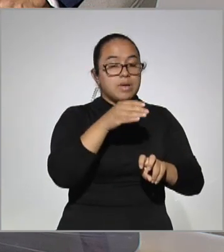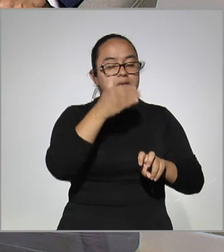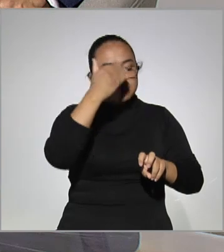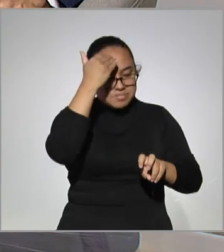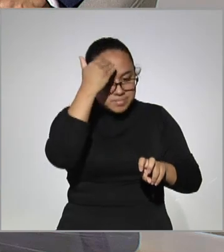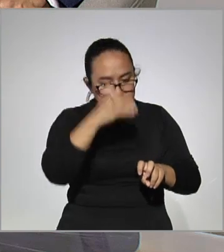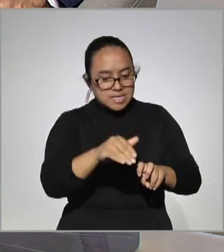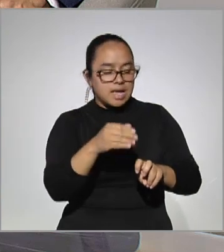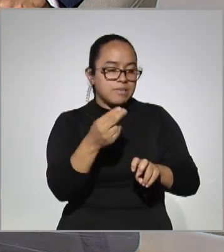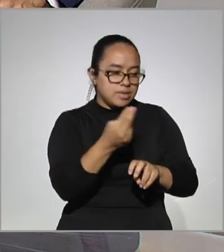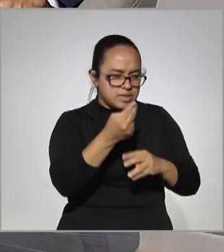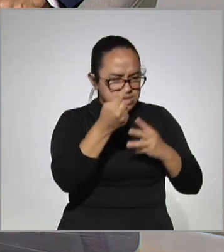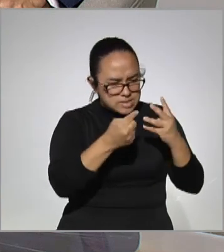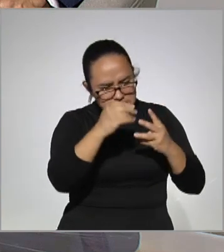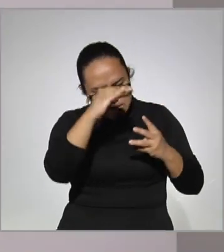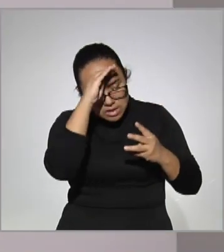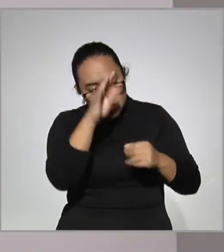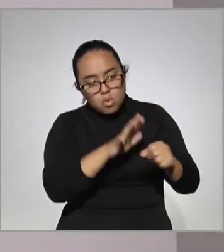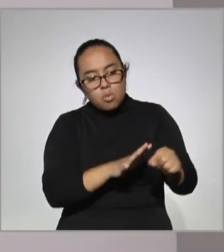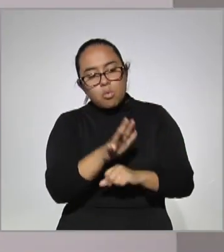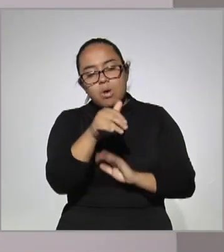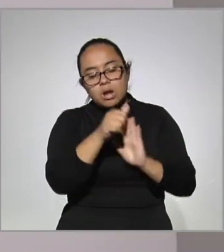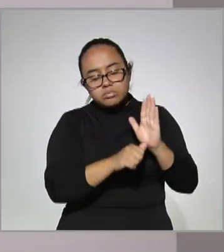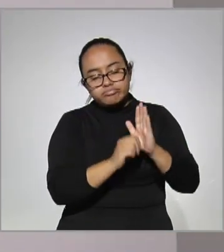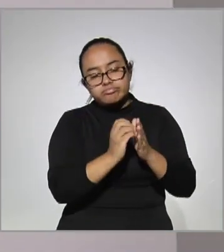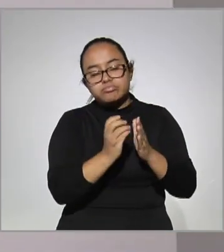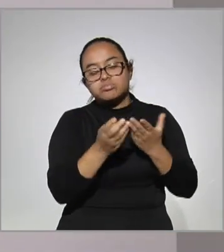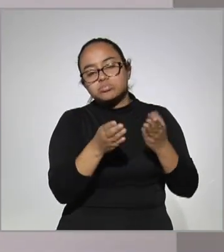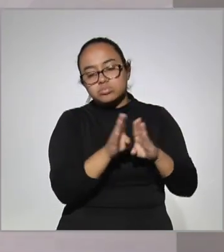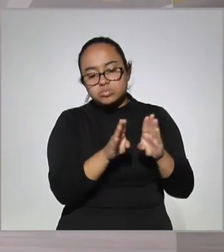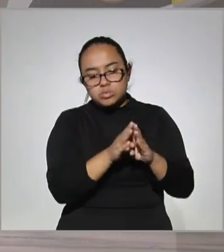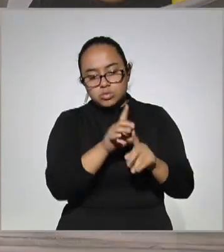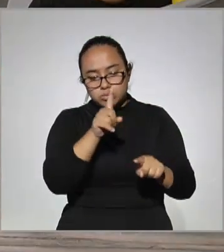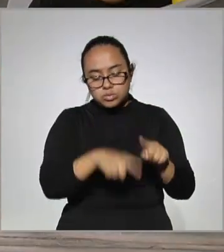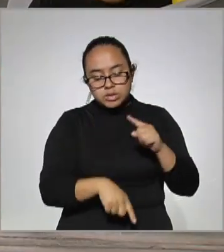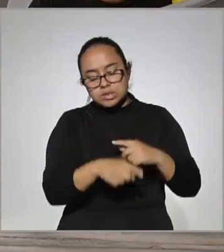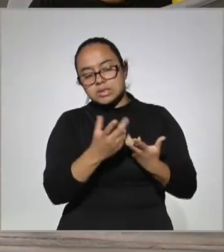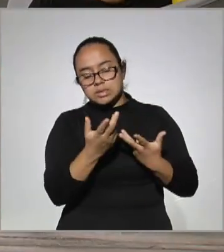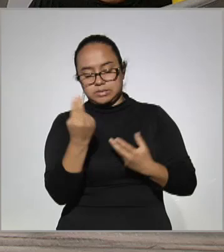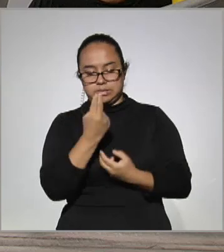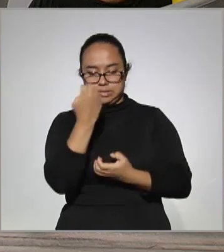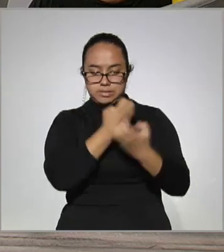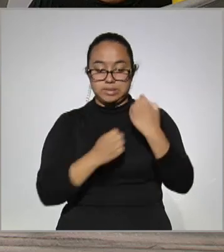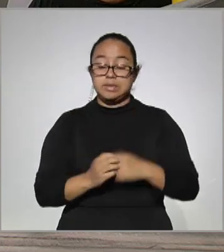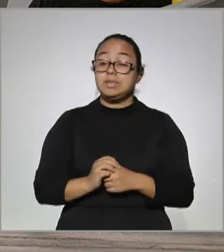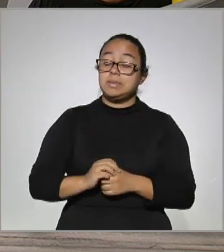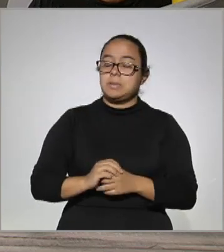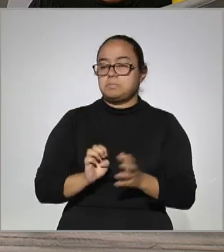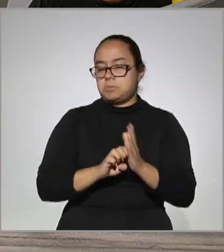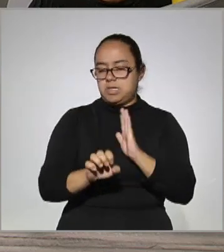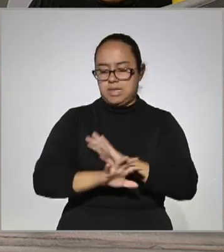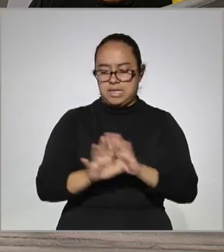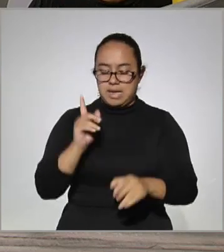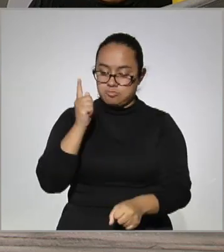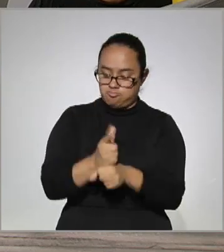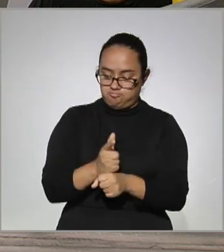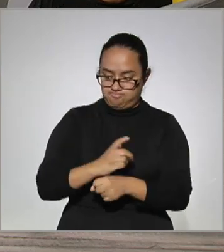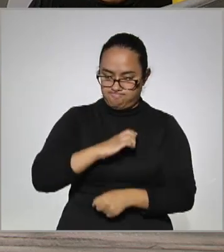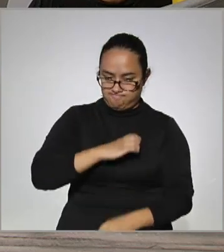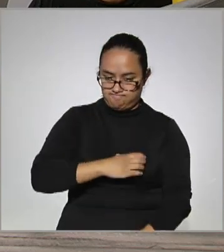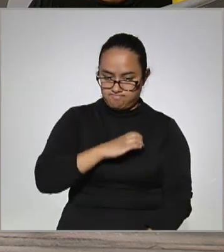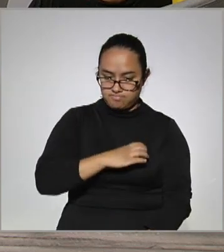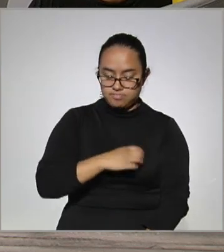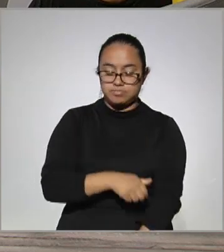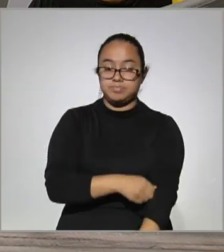cuenta para saber el tipo de cirugía que se le tiene que realizar a la paciente. Entonces, detectamos que hay un cáncer. Se tiene que